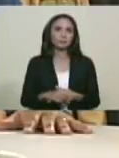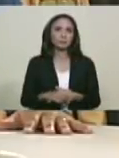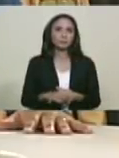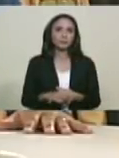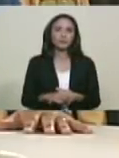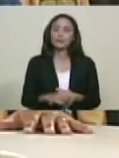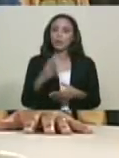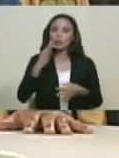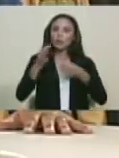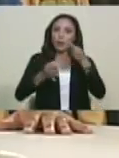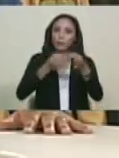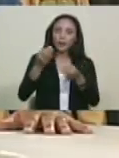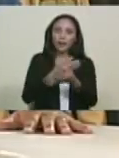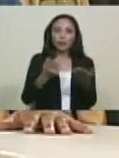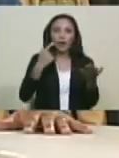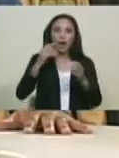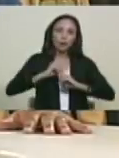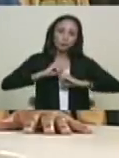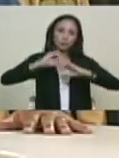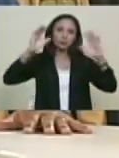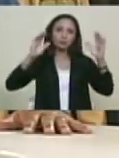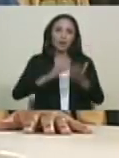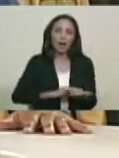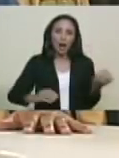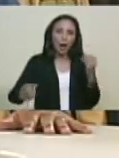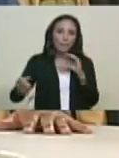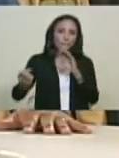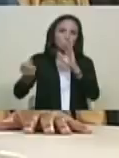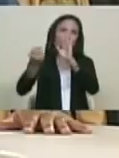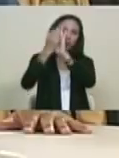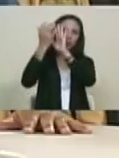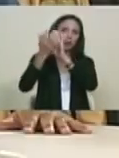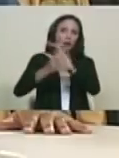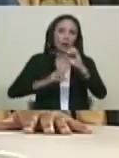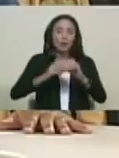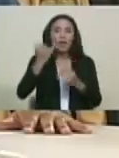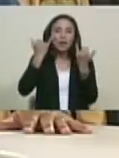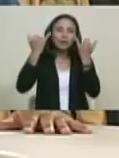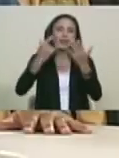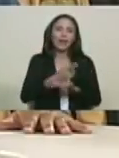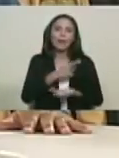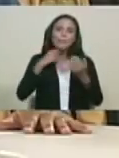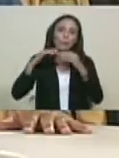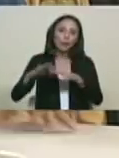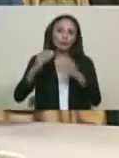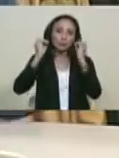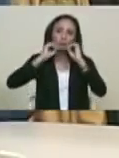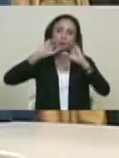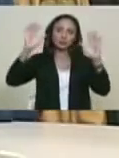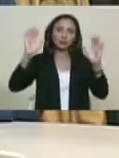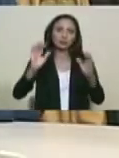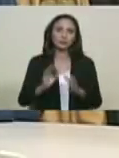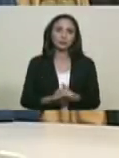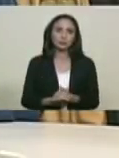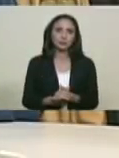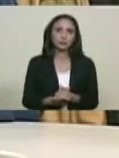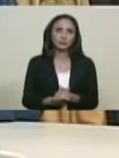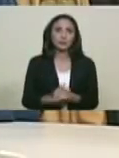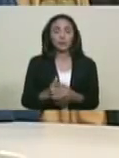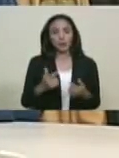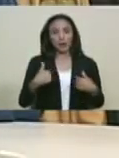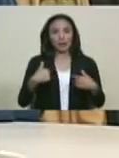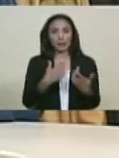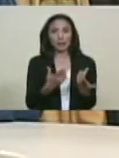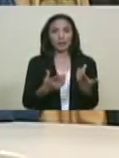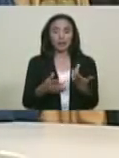de esto que estaba hablando cuando me metieron el bombazo de frente que pretendió asesinarlo si no les hubiera fallado